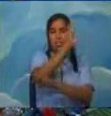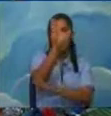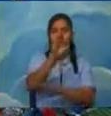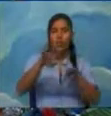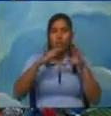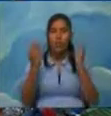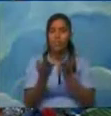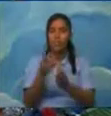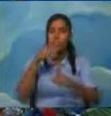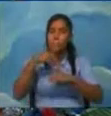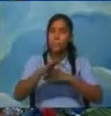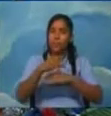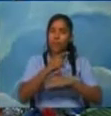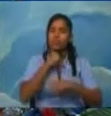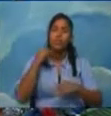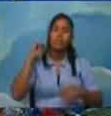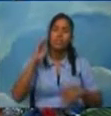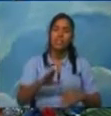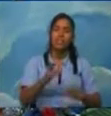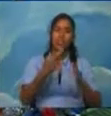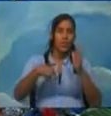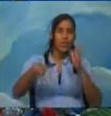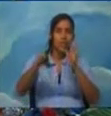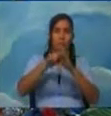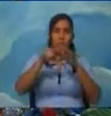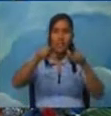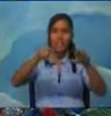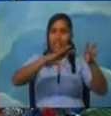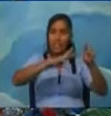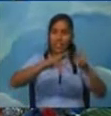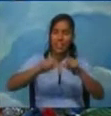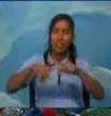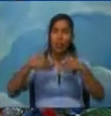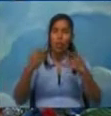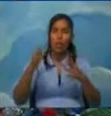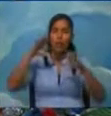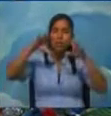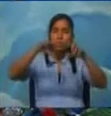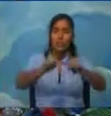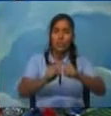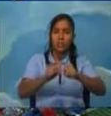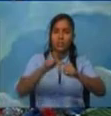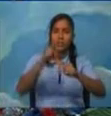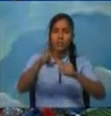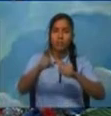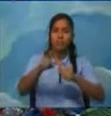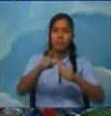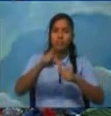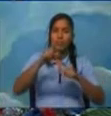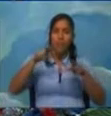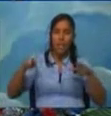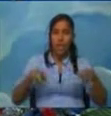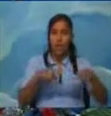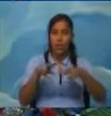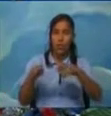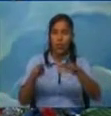pereceréis totalmente en la tierra hacia la cual poseéis el Jordán.